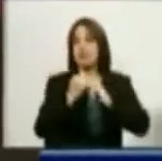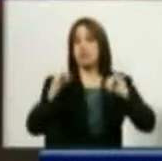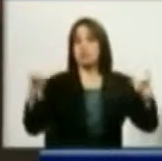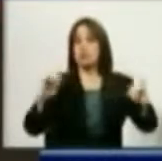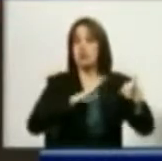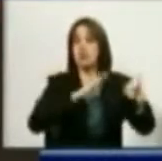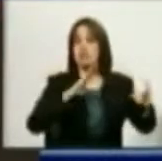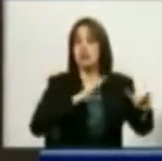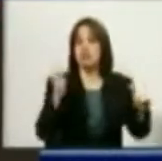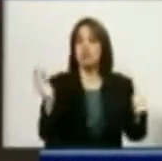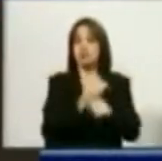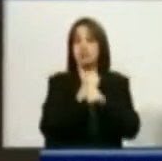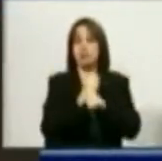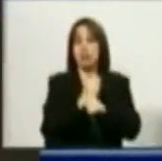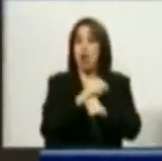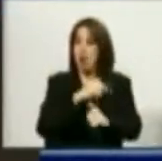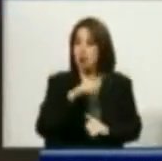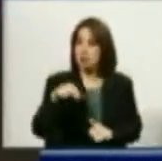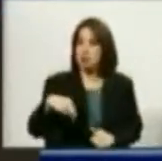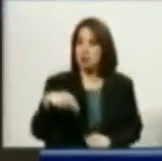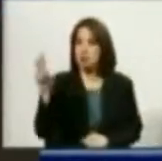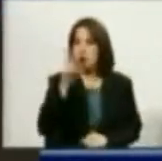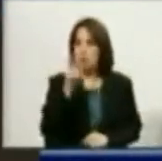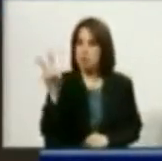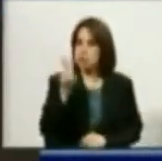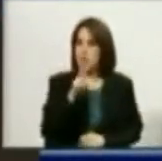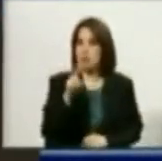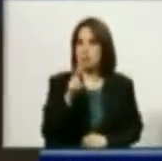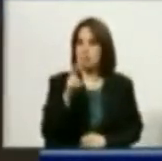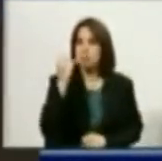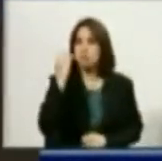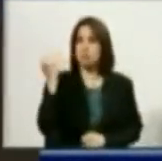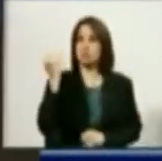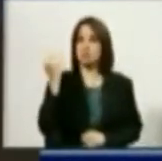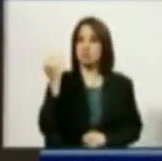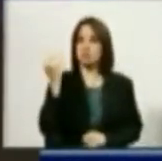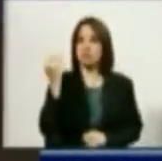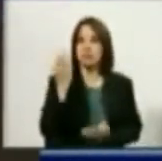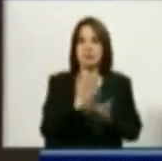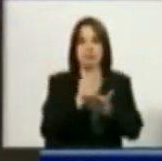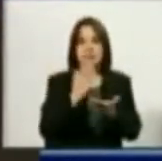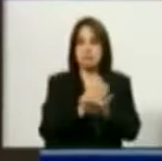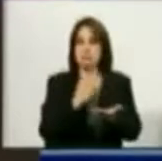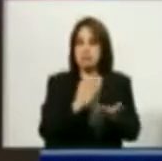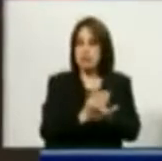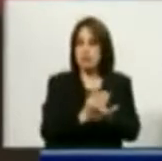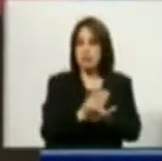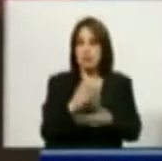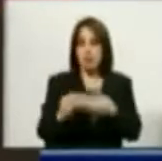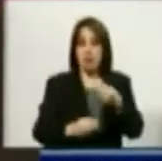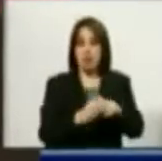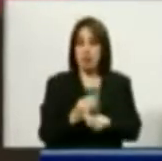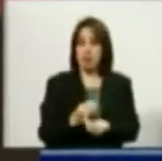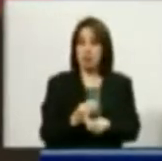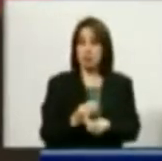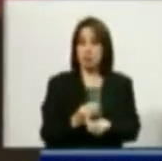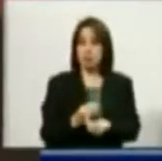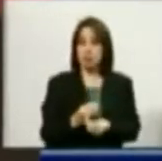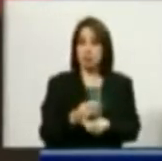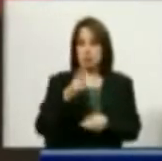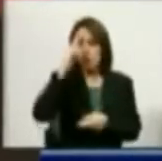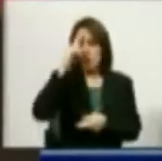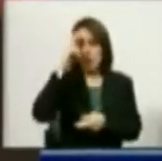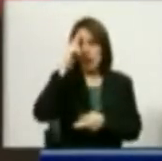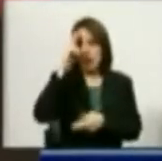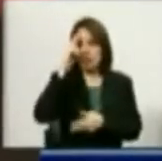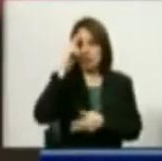a nosotros los venezolanos y venezolanas siempre nos ha tocado por alguna razón